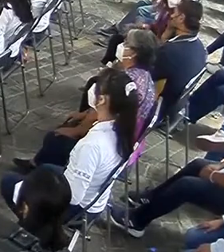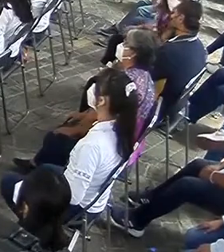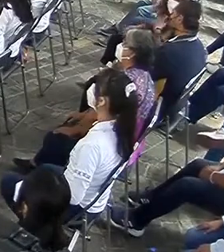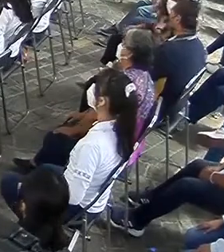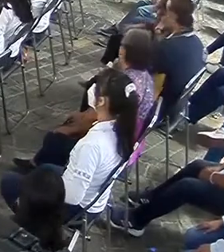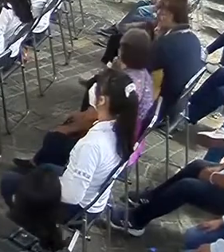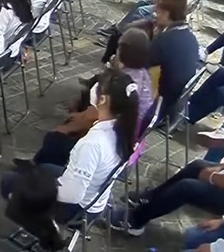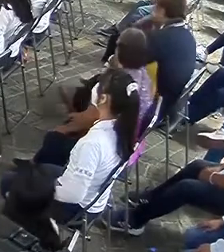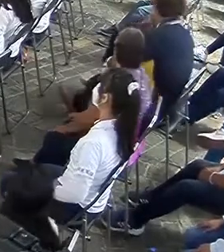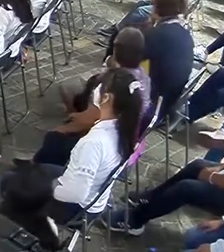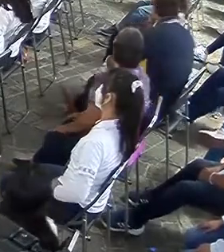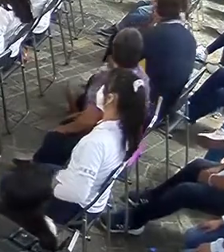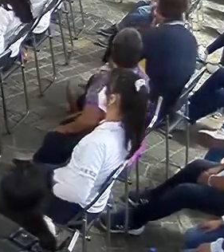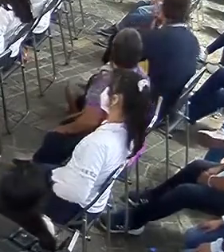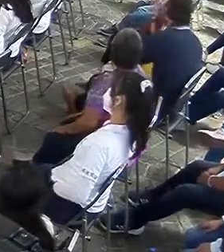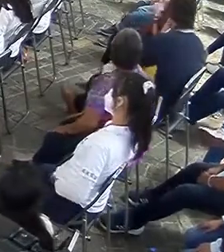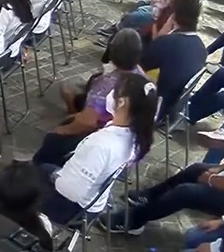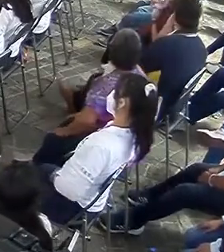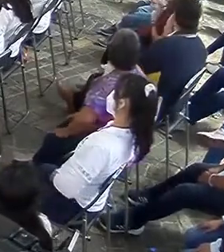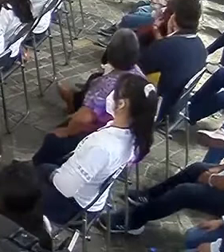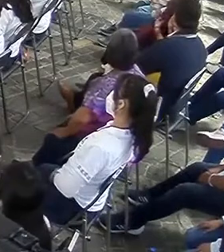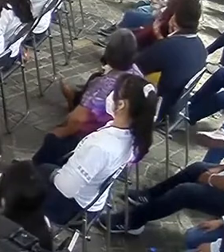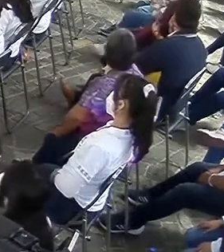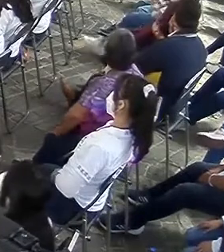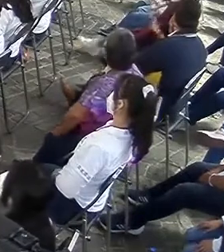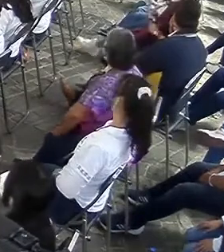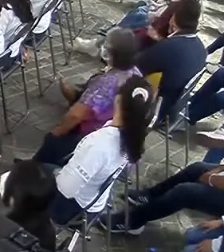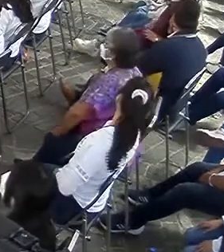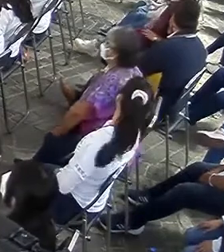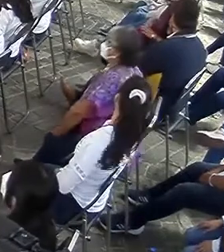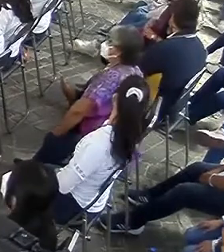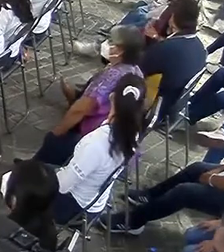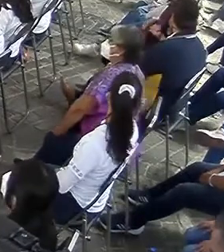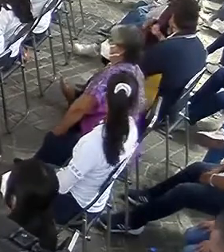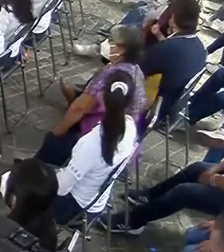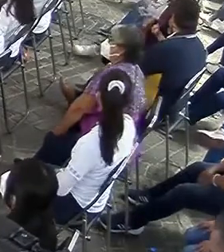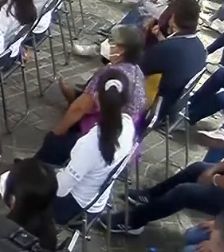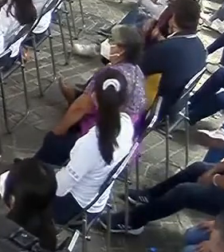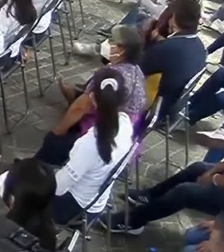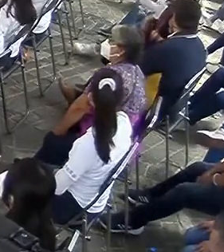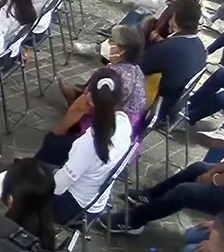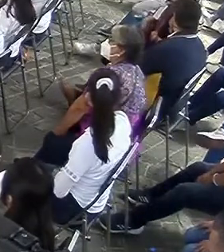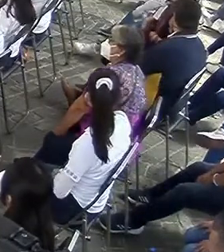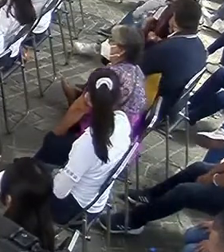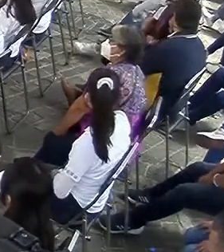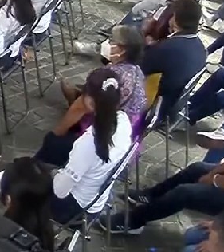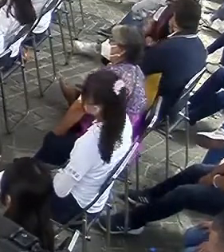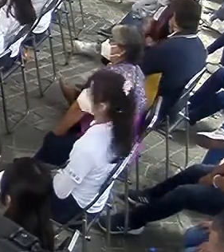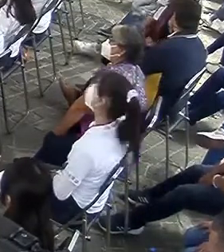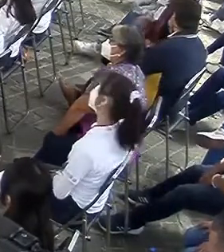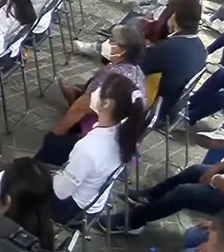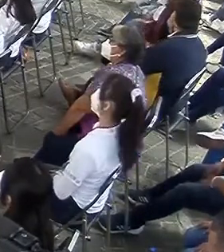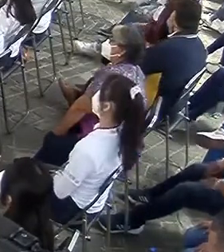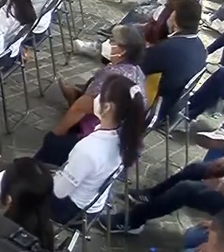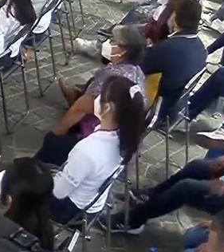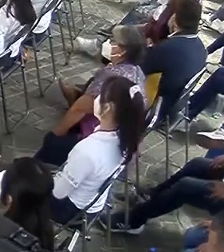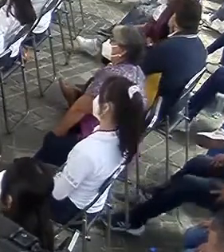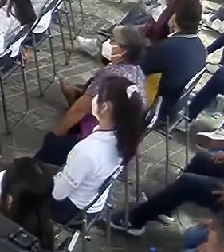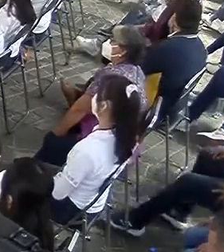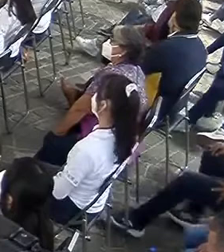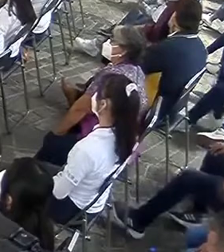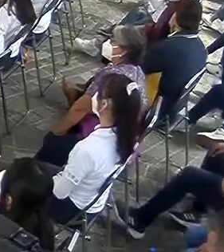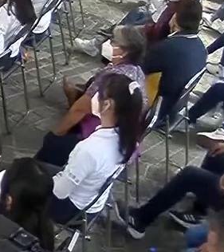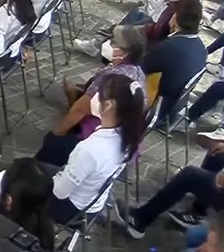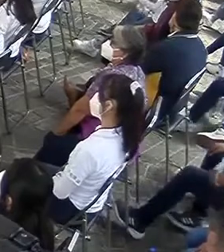Borren eso de su cabeza. No empiecen a hacer olas, por favor, señores. Vinieron a leer, así es que las escuchamos con la